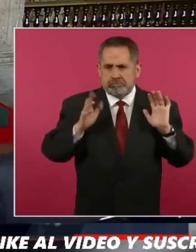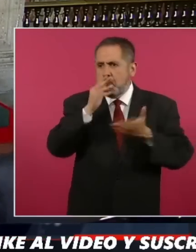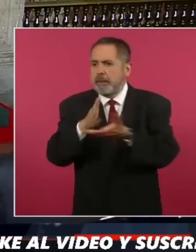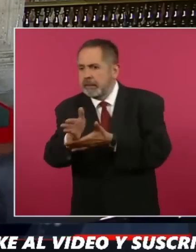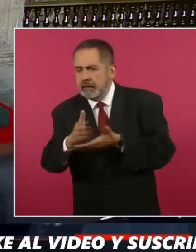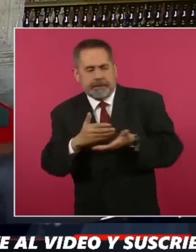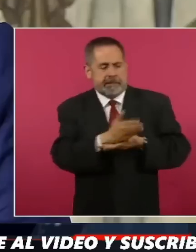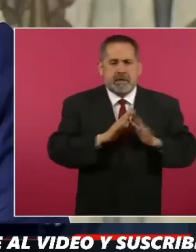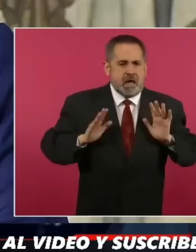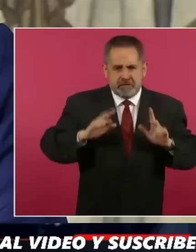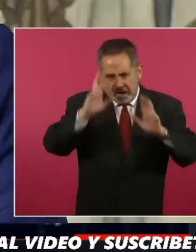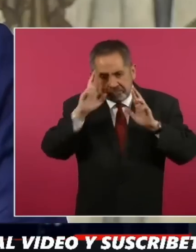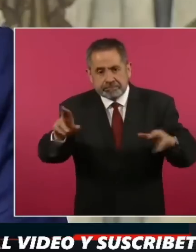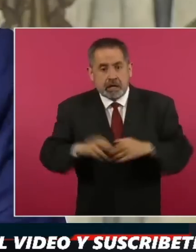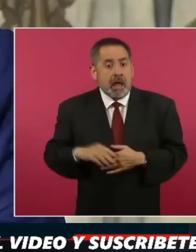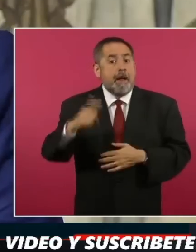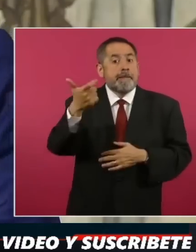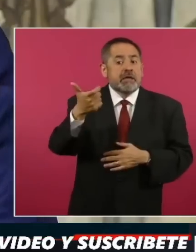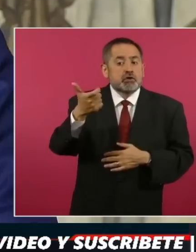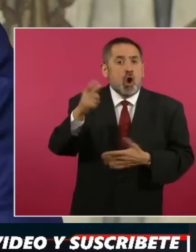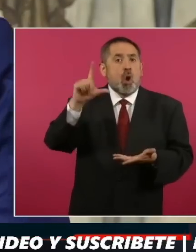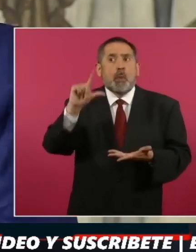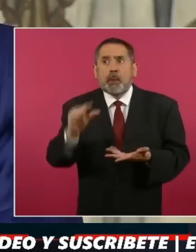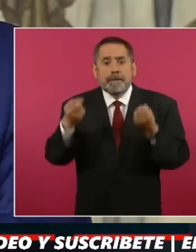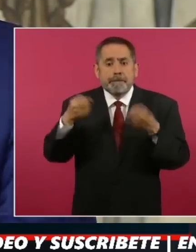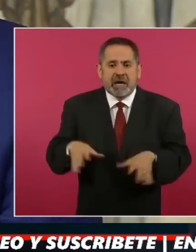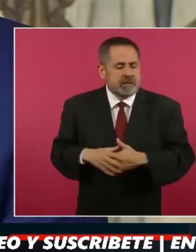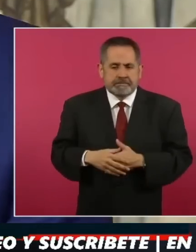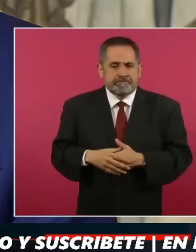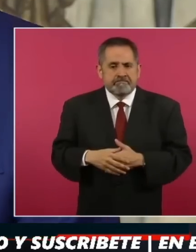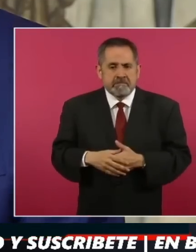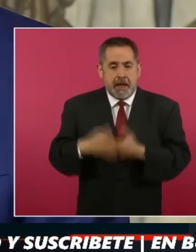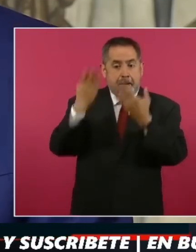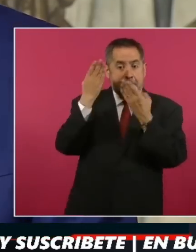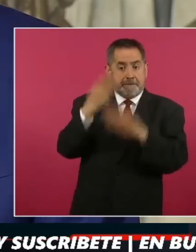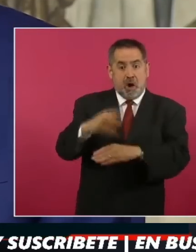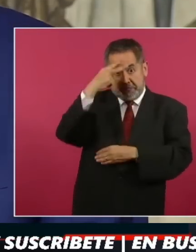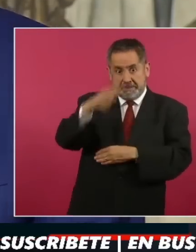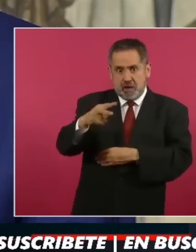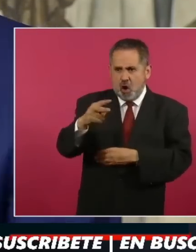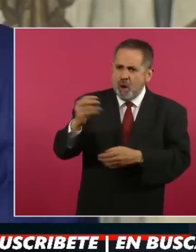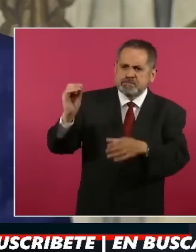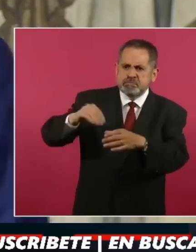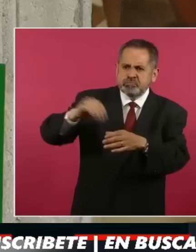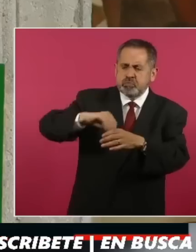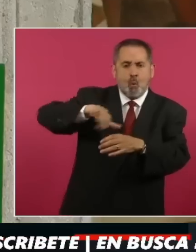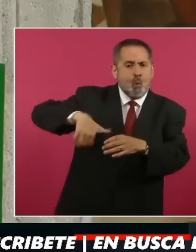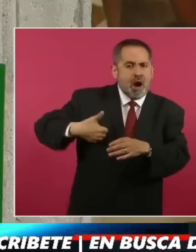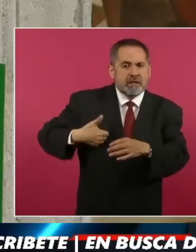se ha devaluado. Han aumentado las reservas del Banco de México en